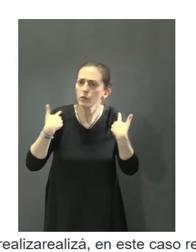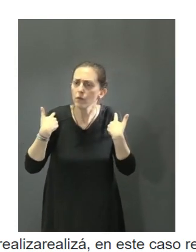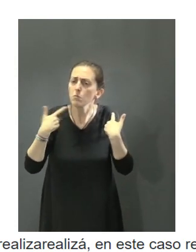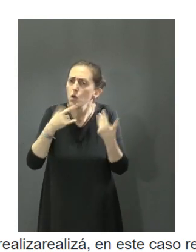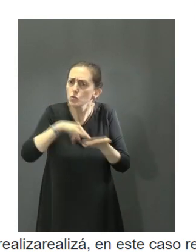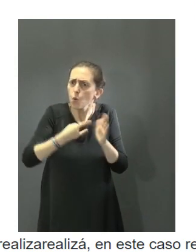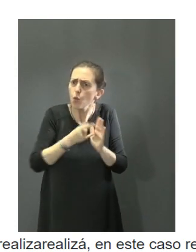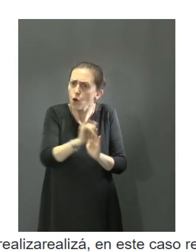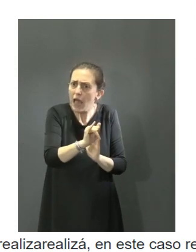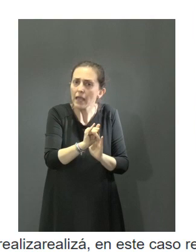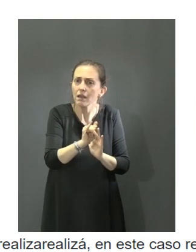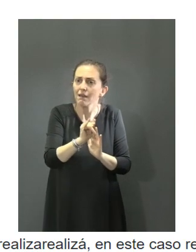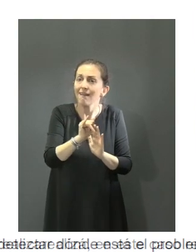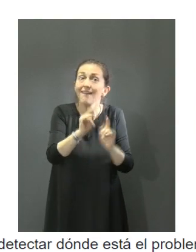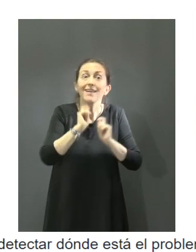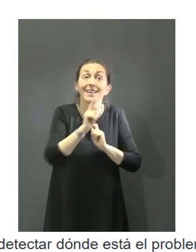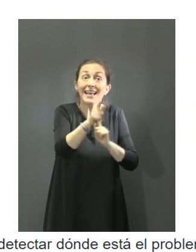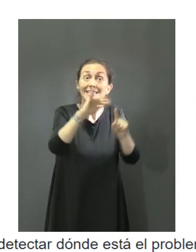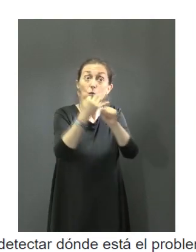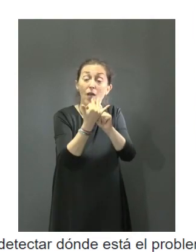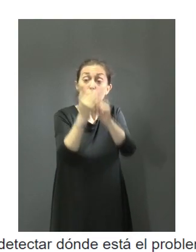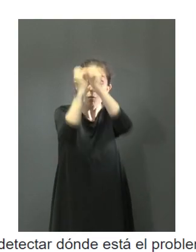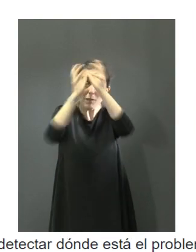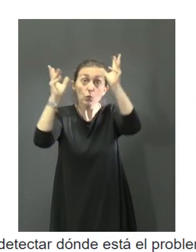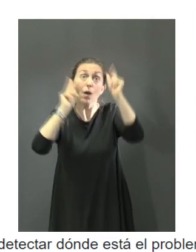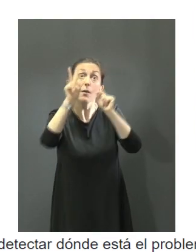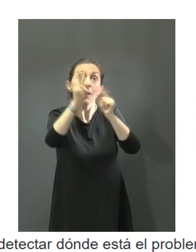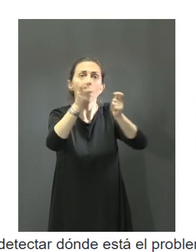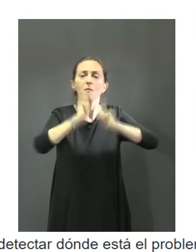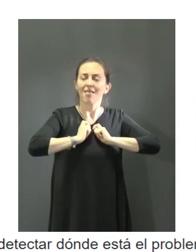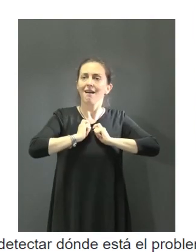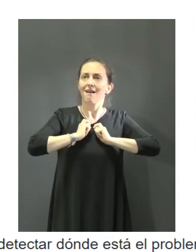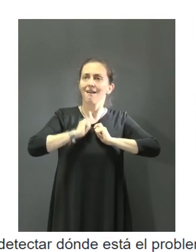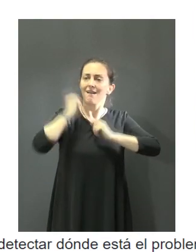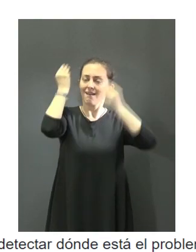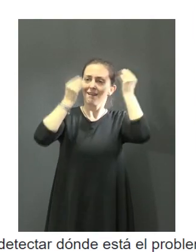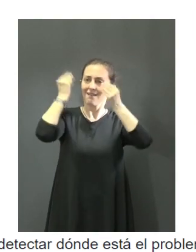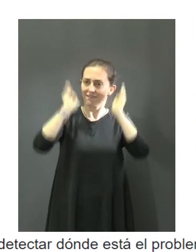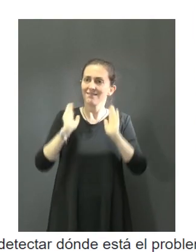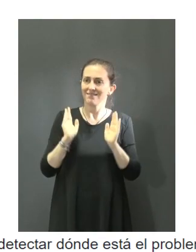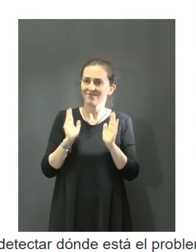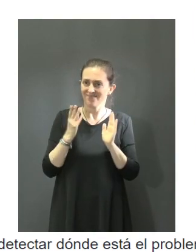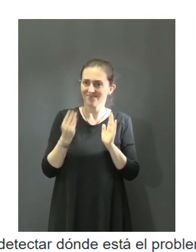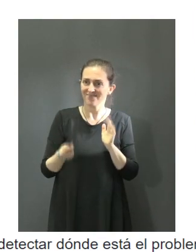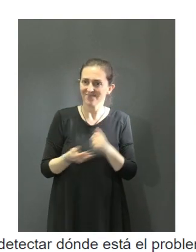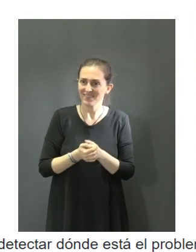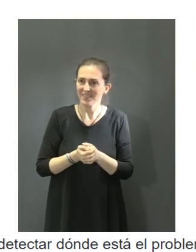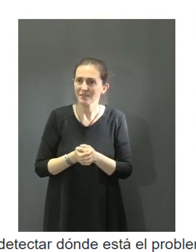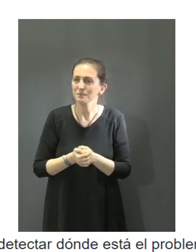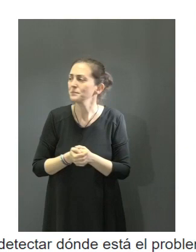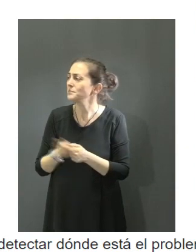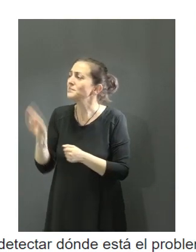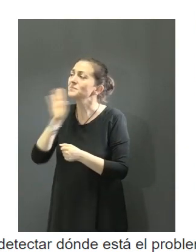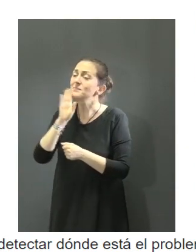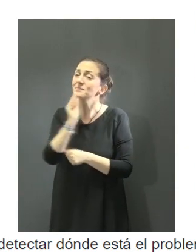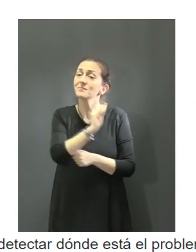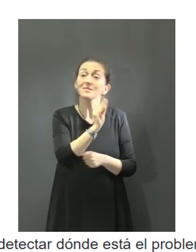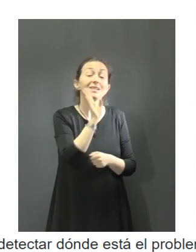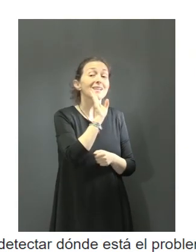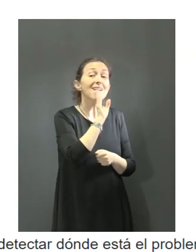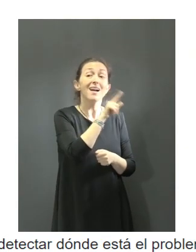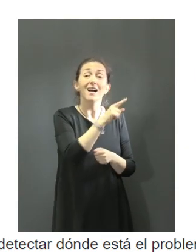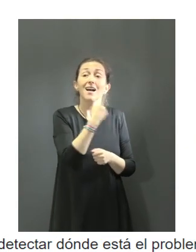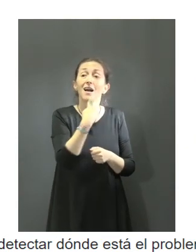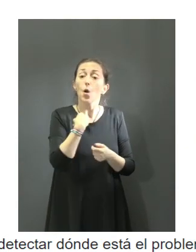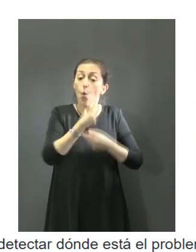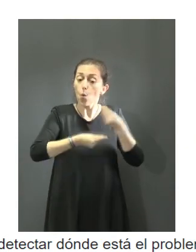solución y lo estás pasando mal por la propia situación de hecho. Estaba acordando cuando hablabas de esta